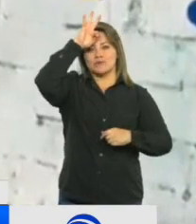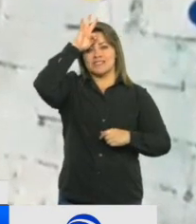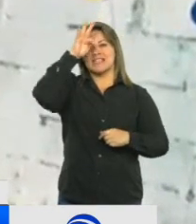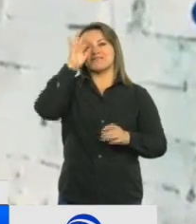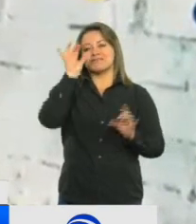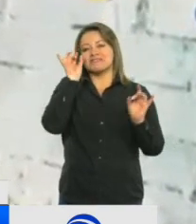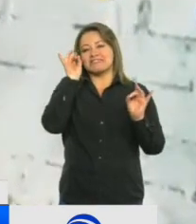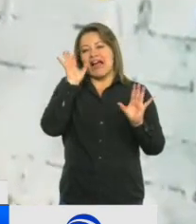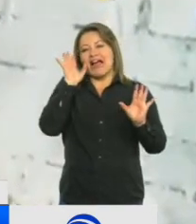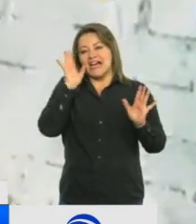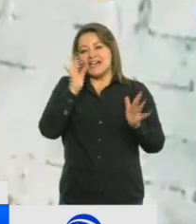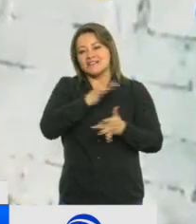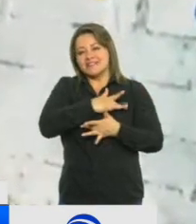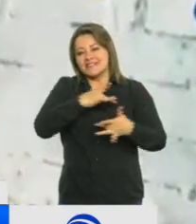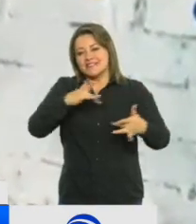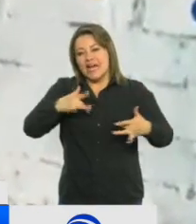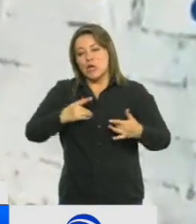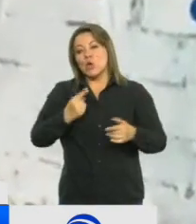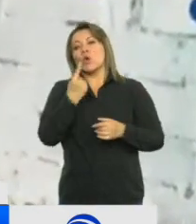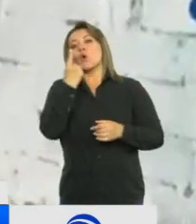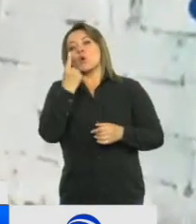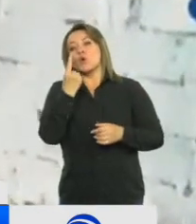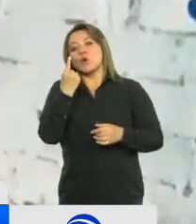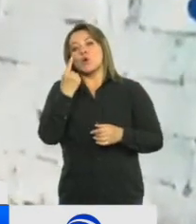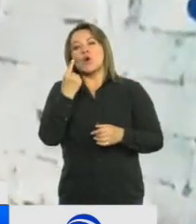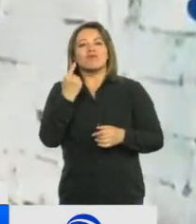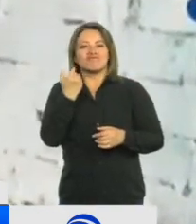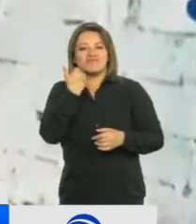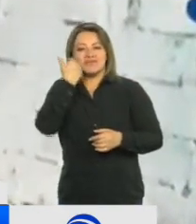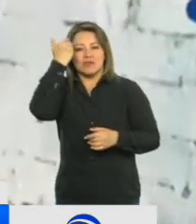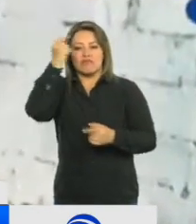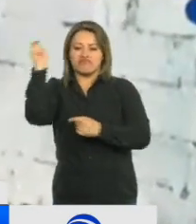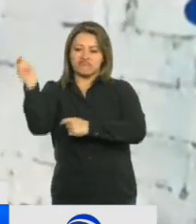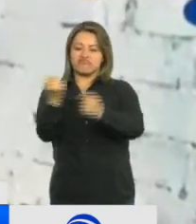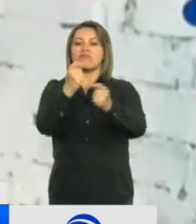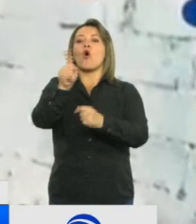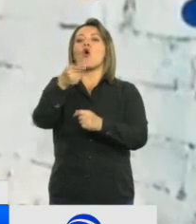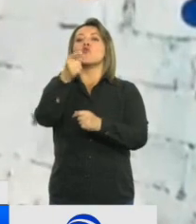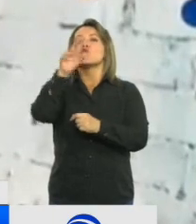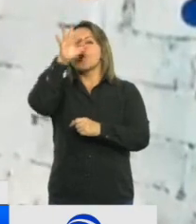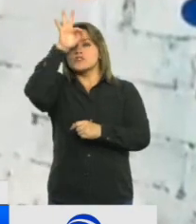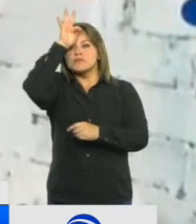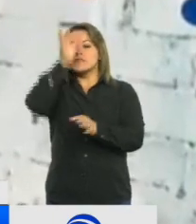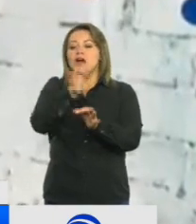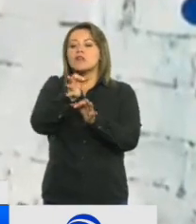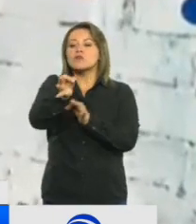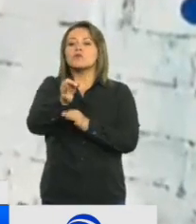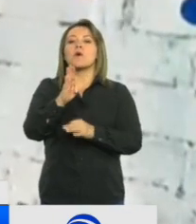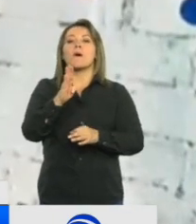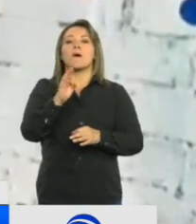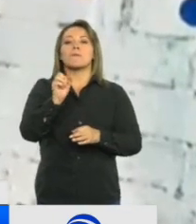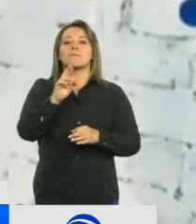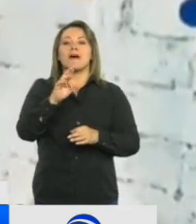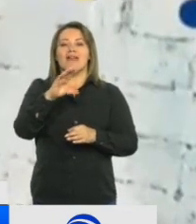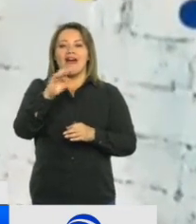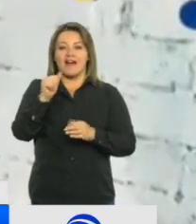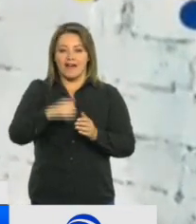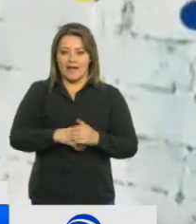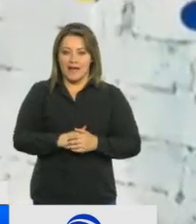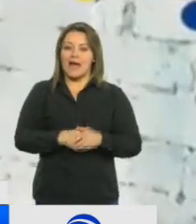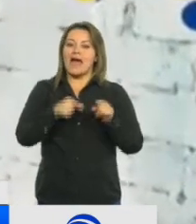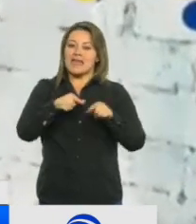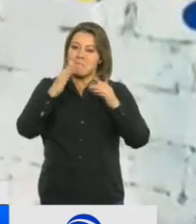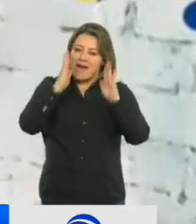de observación, y uno de ellos, un señor, es trasladado hacia el municipio de Barranca Bermeja para darle otra